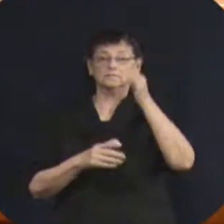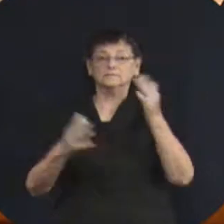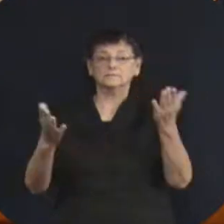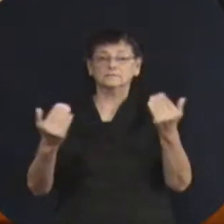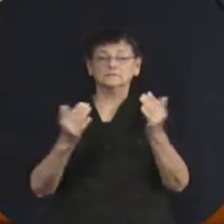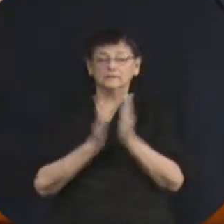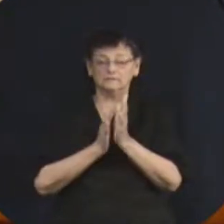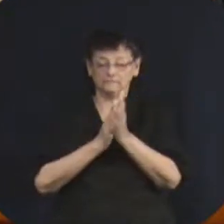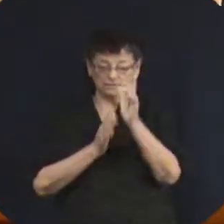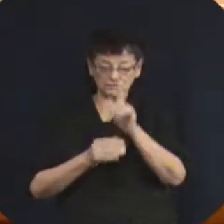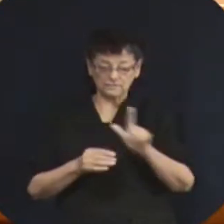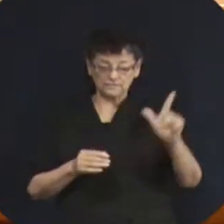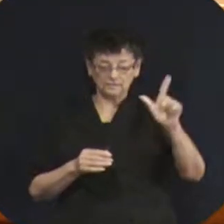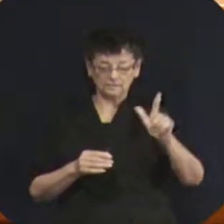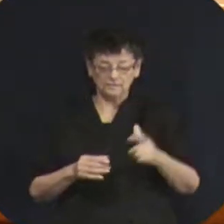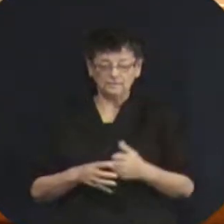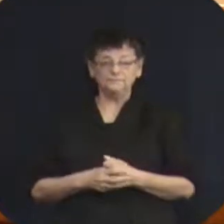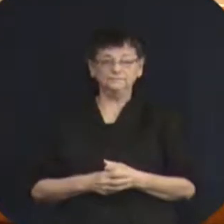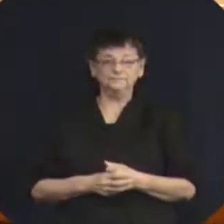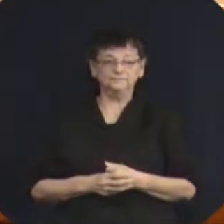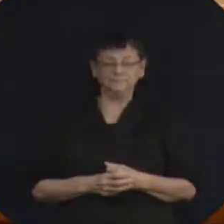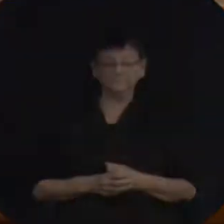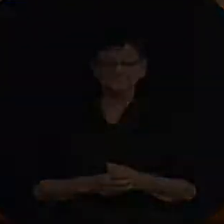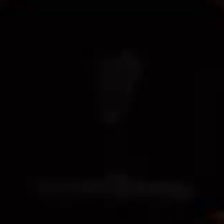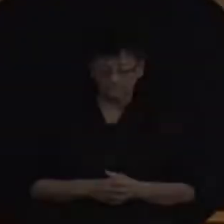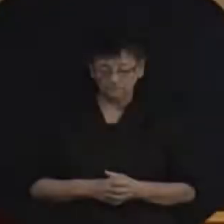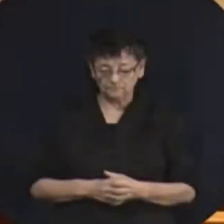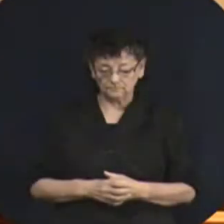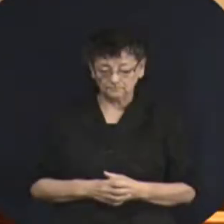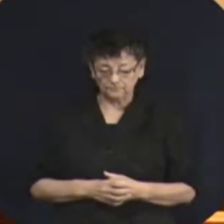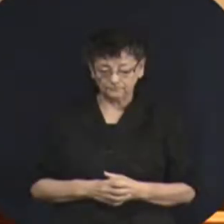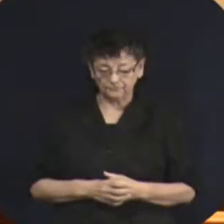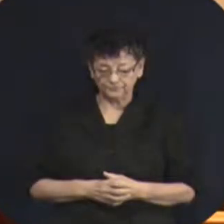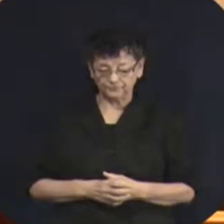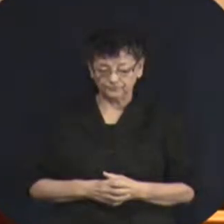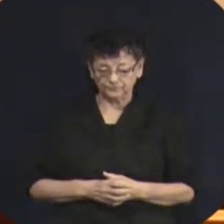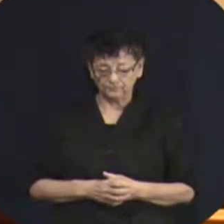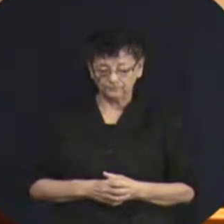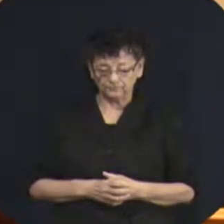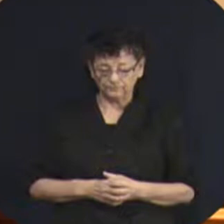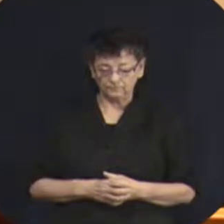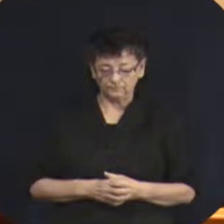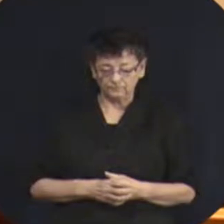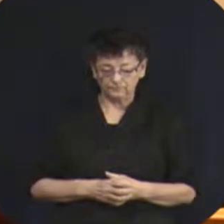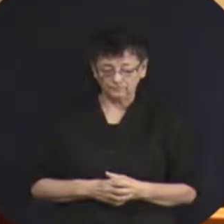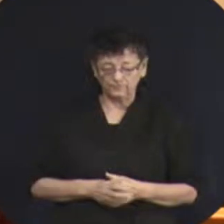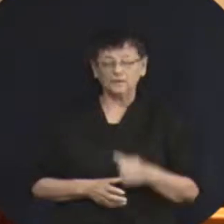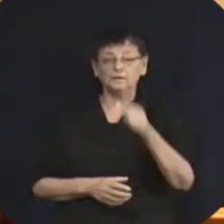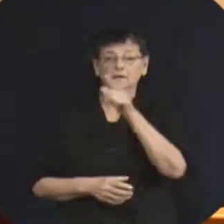Dios. Te alabamos, Señor. El Señor es